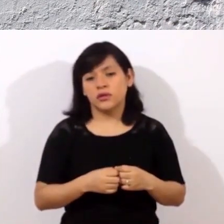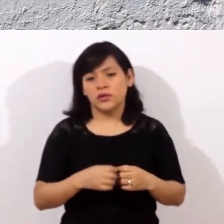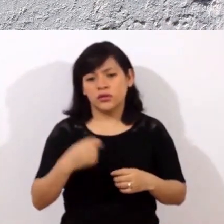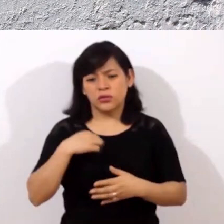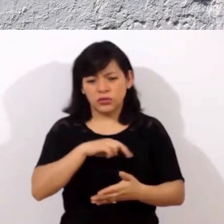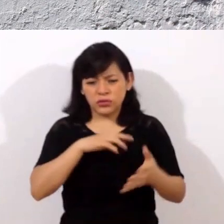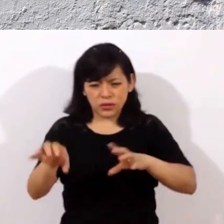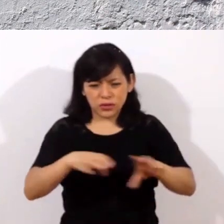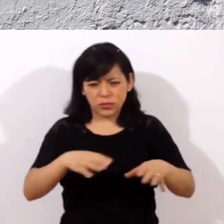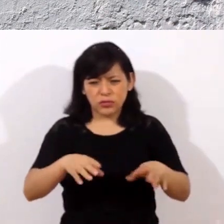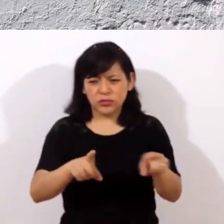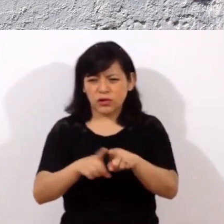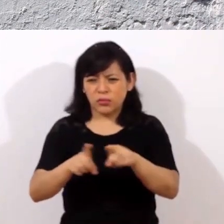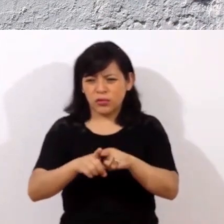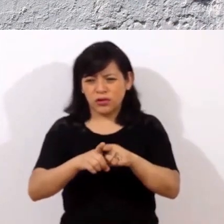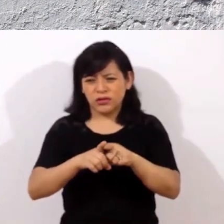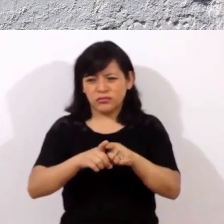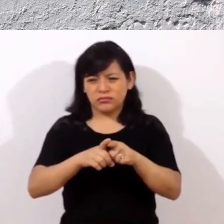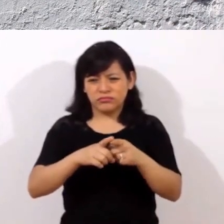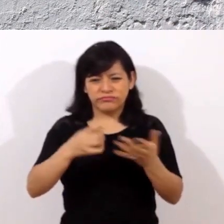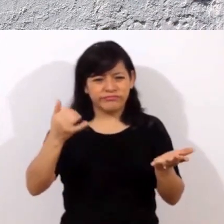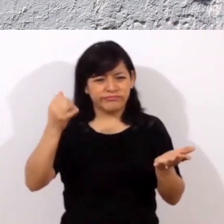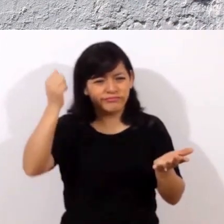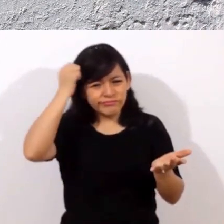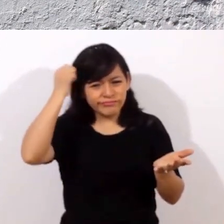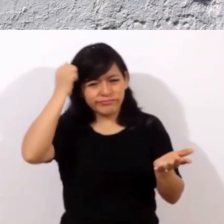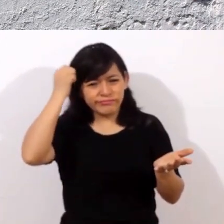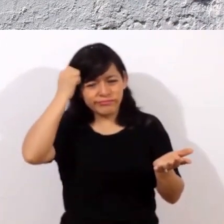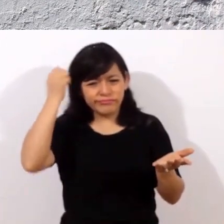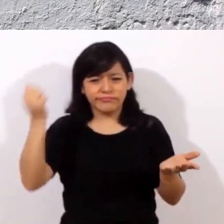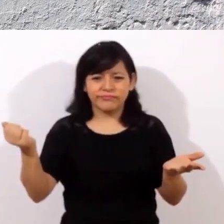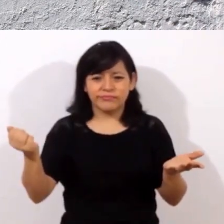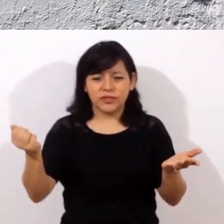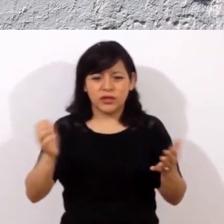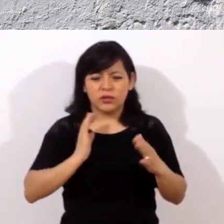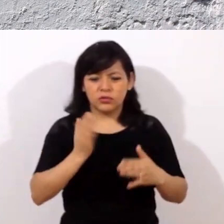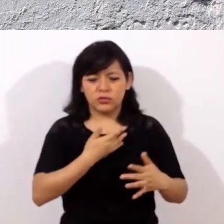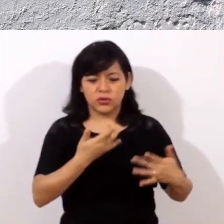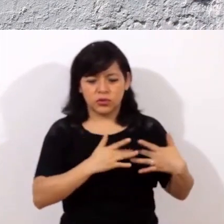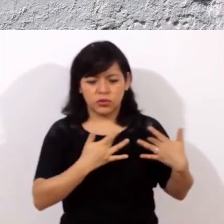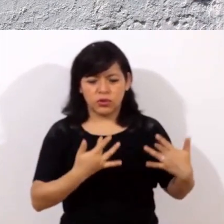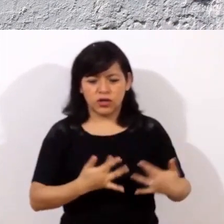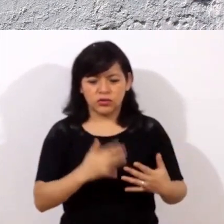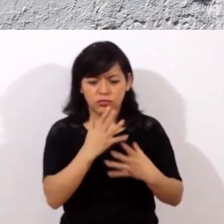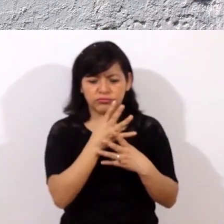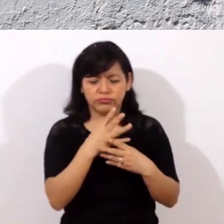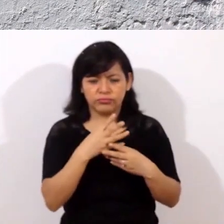necios, nuestro corazón no solamente se ha enfriado, se ha endurecido a tal punto que nos